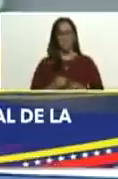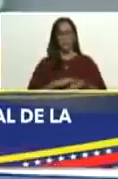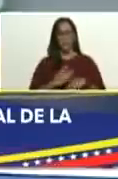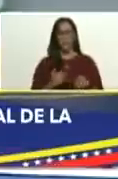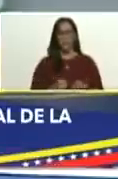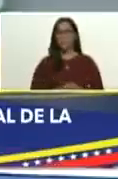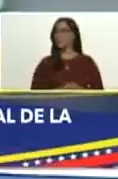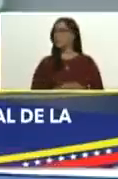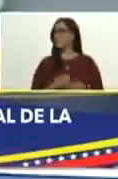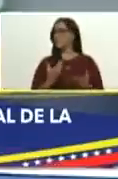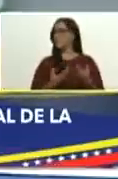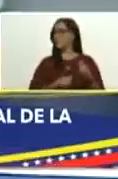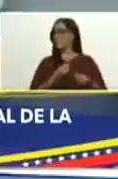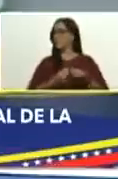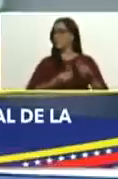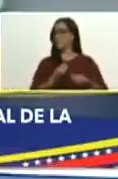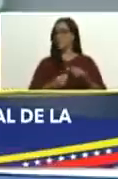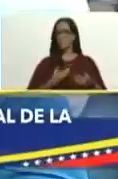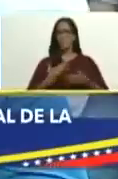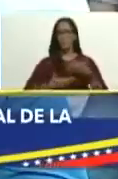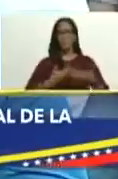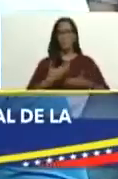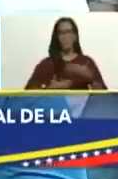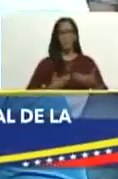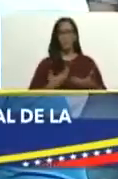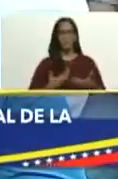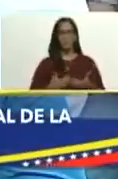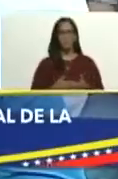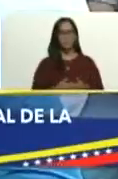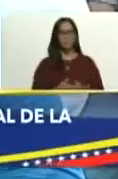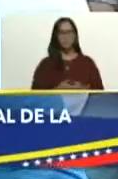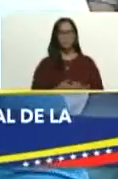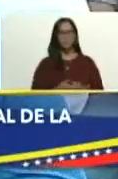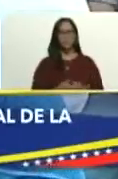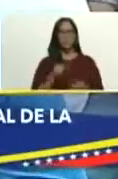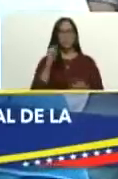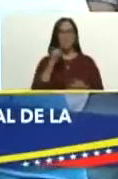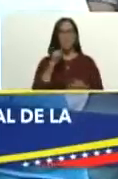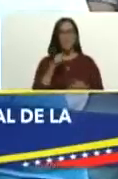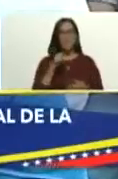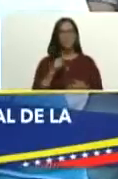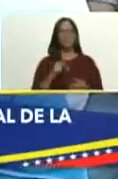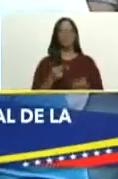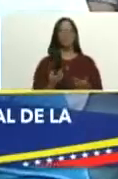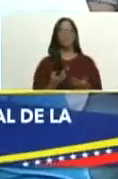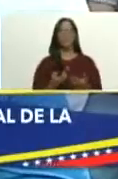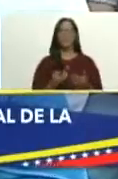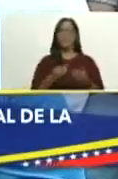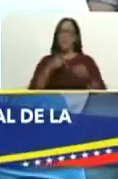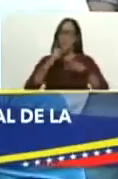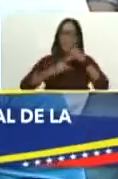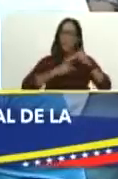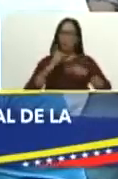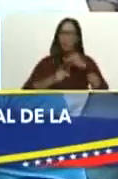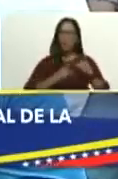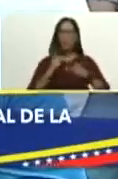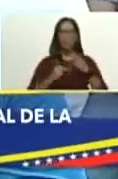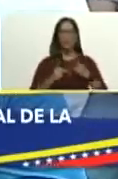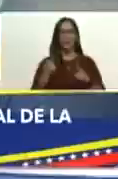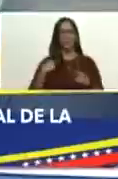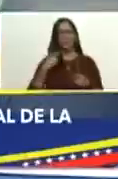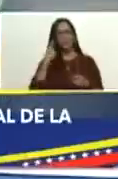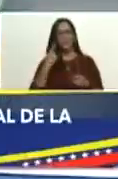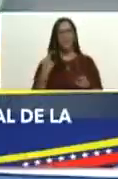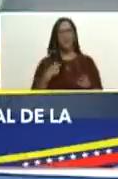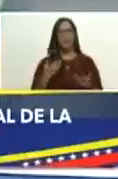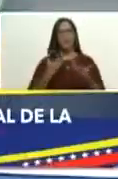ese aluminio procesado que tú saques en donde produzca, pon tú que llevemos una empresa a